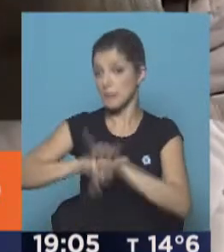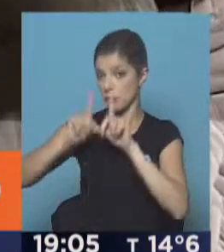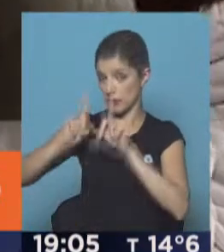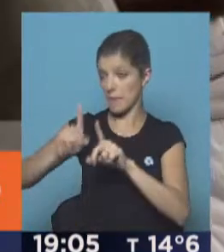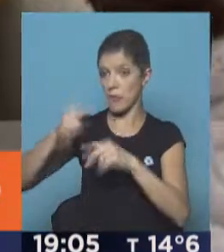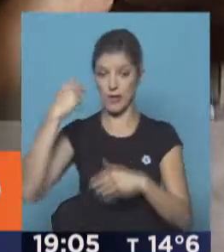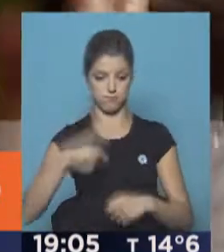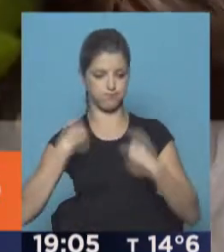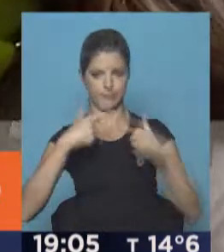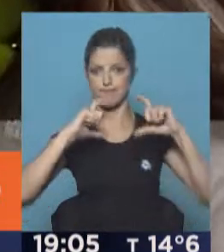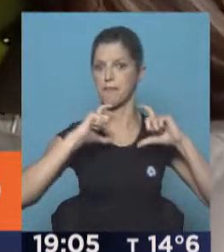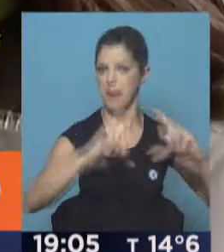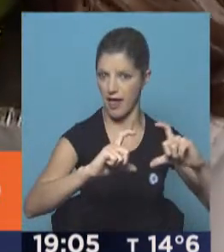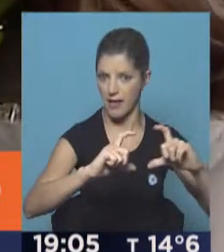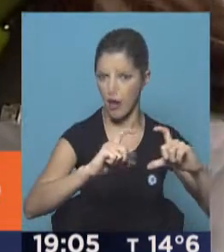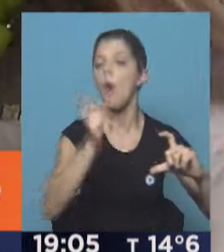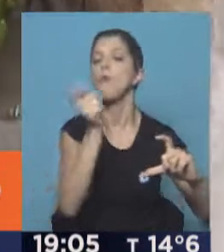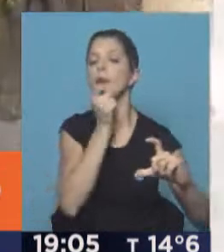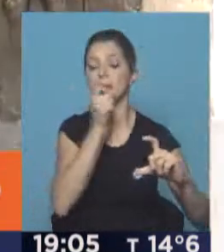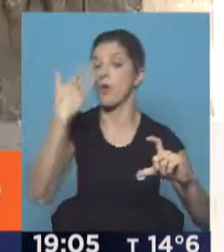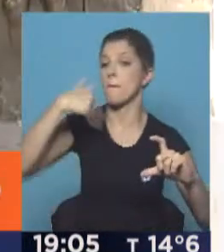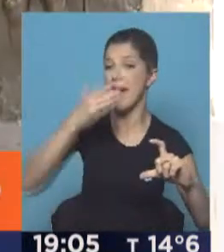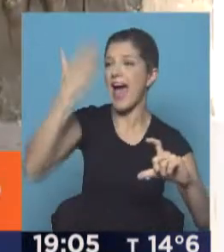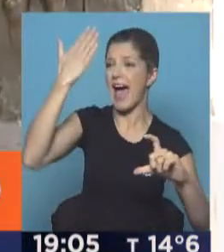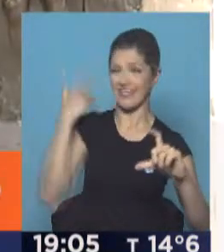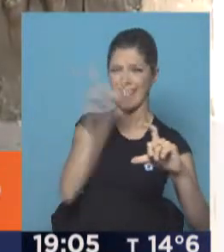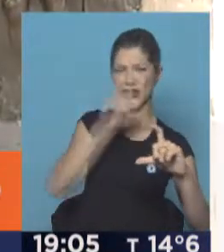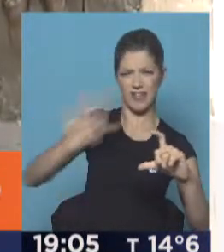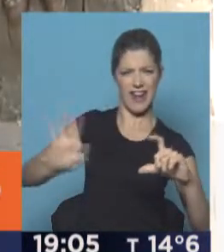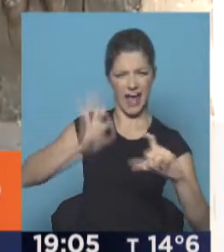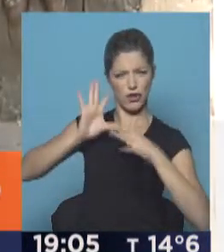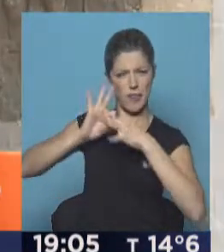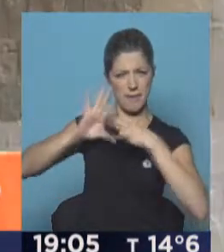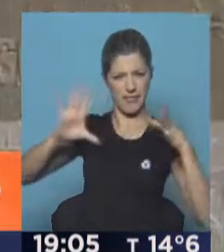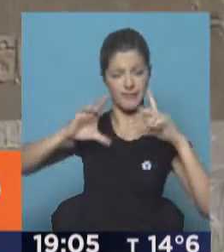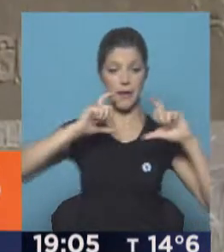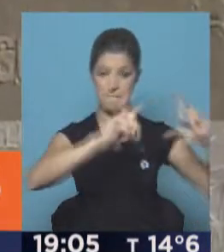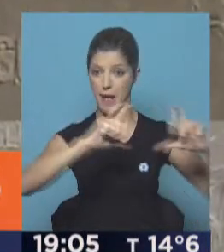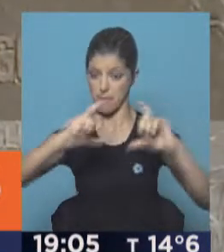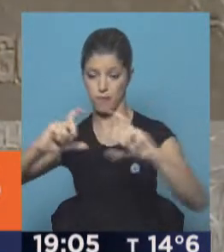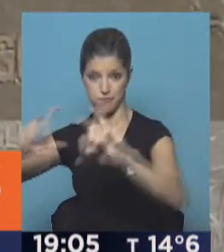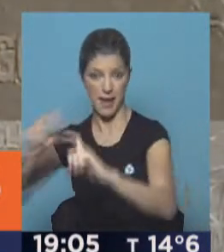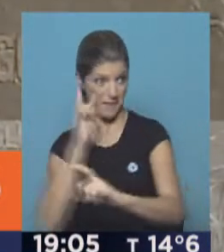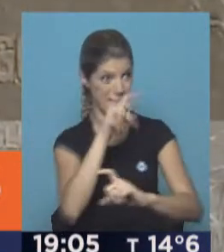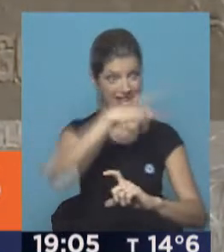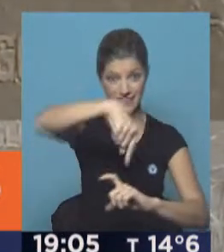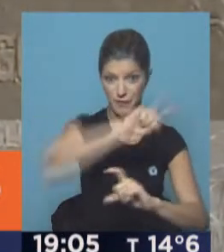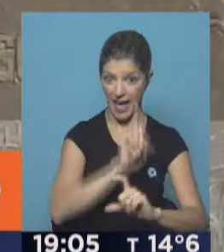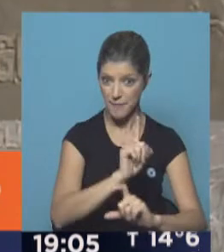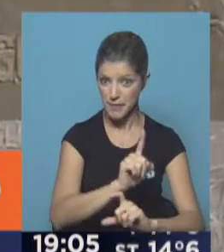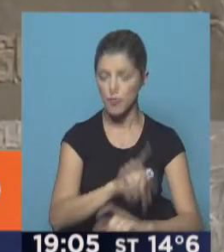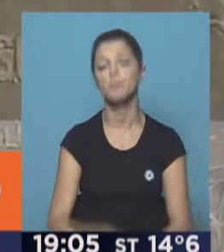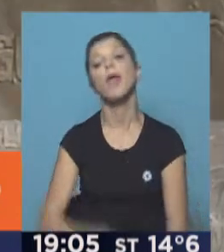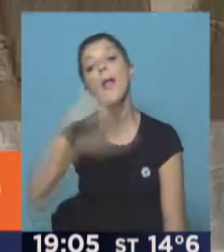sobre todo, por ejemplo, las placas del primer centenario, que son las que están en este sector de la galería, luego las